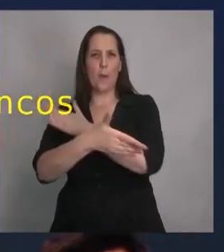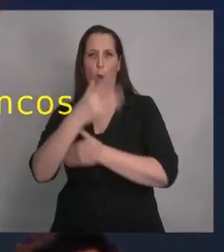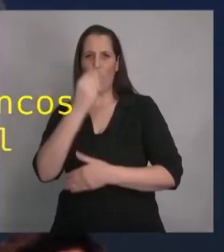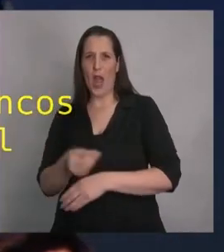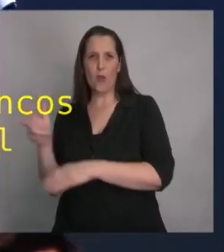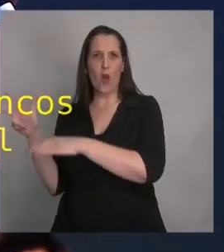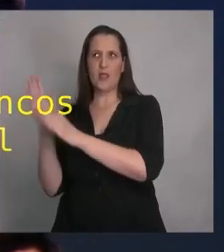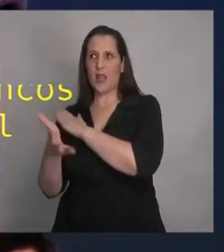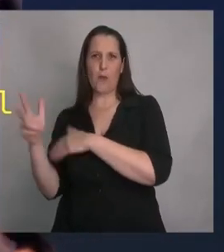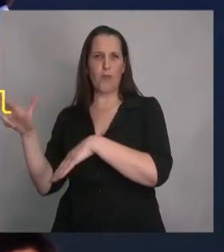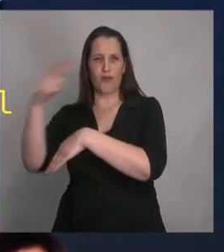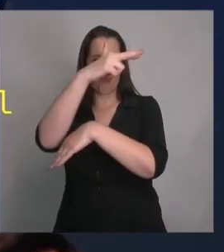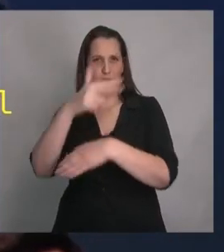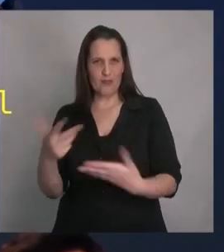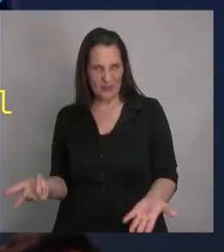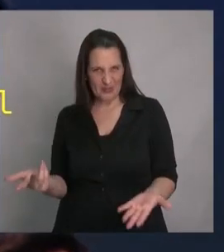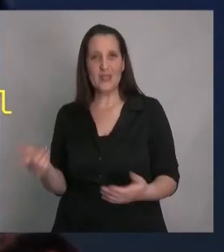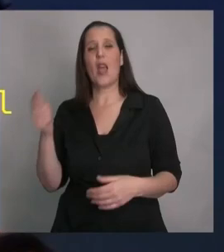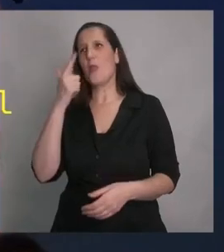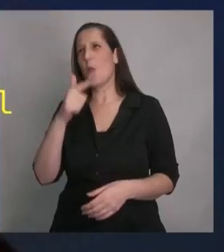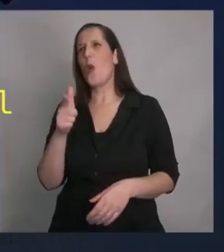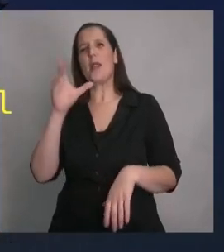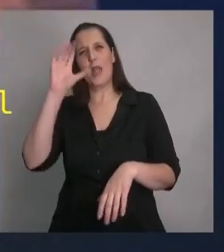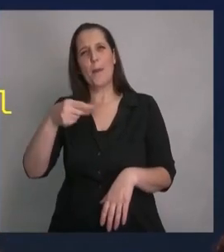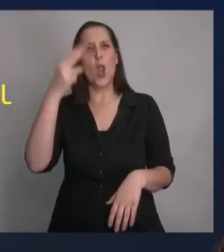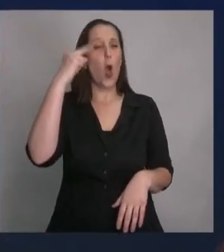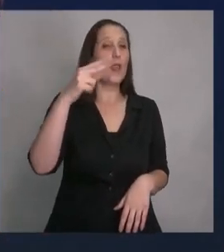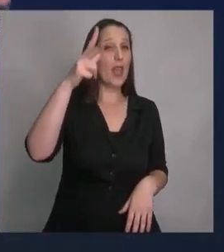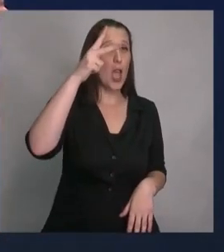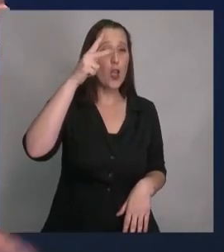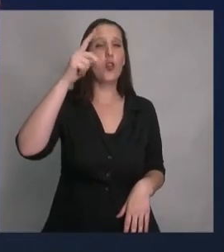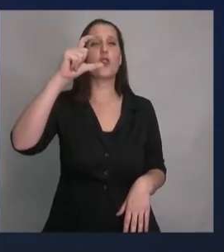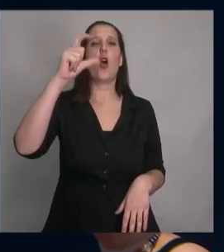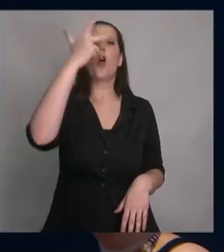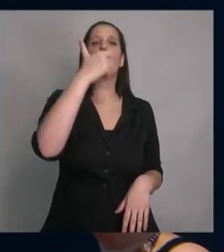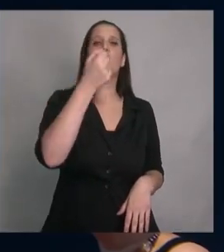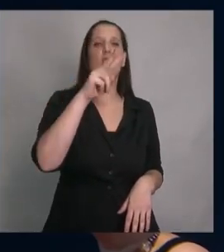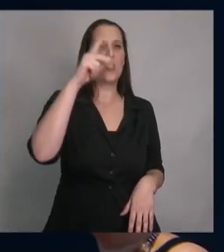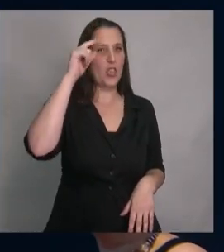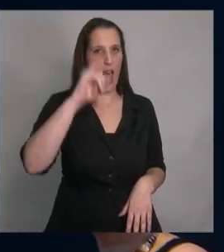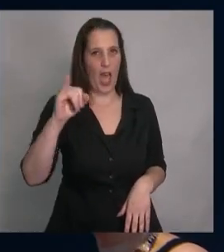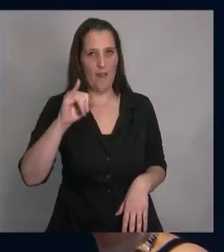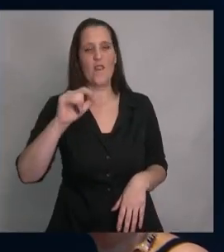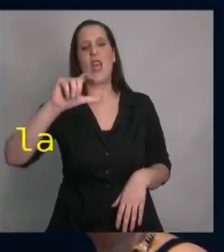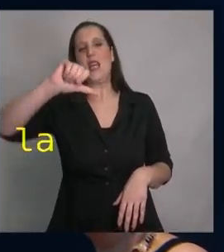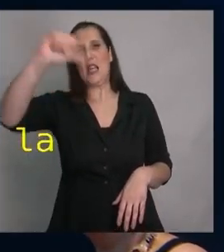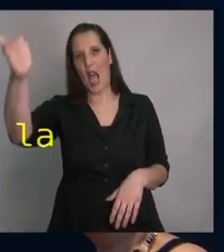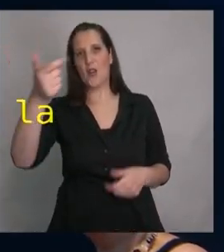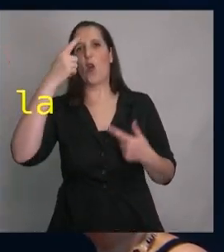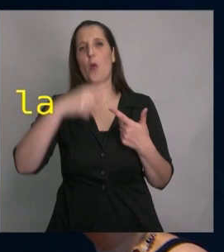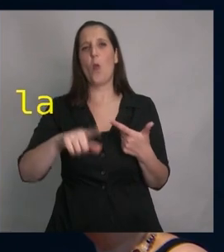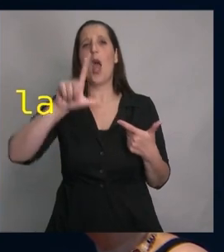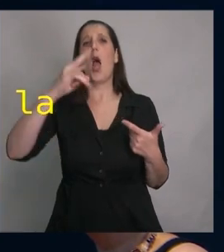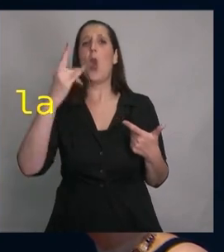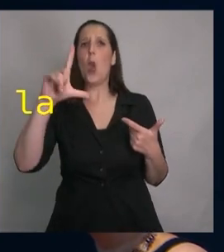victoria de Chávez en 1998, después la victoria de Lula en 2002, después la victoria de Kitsch en